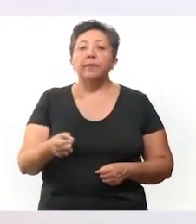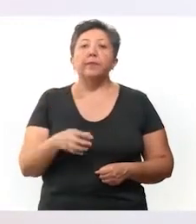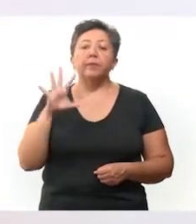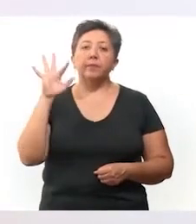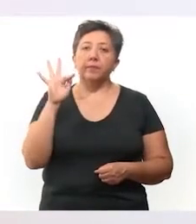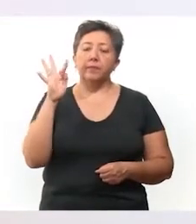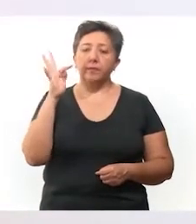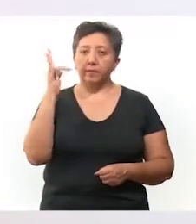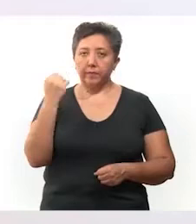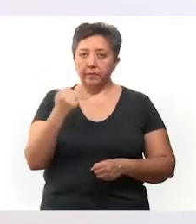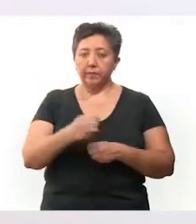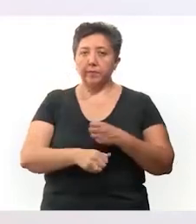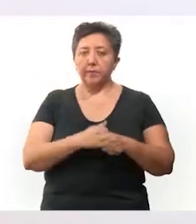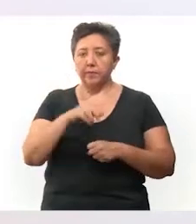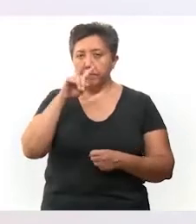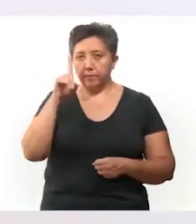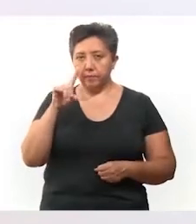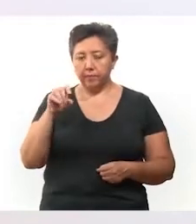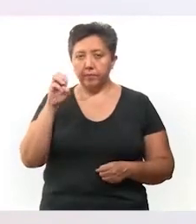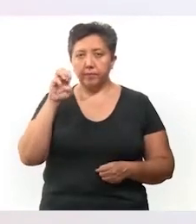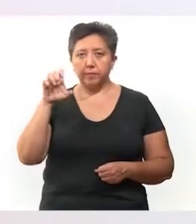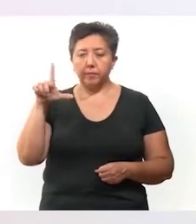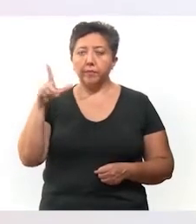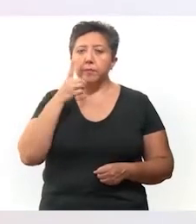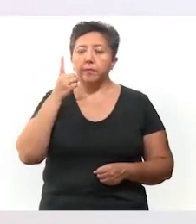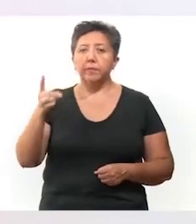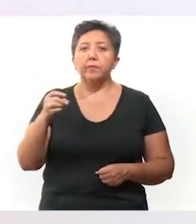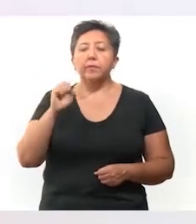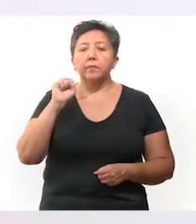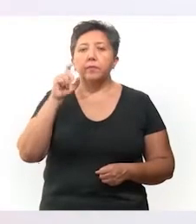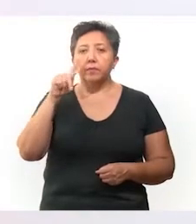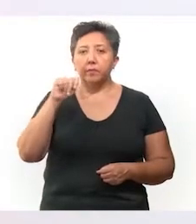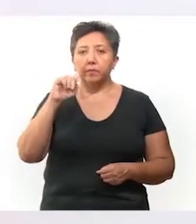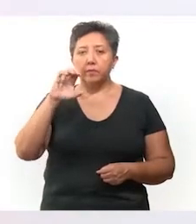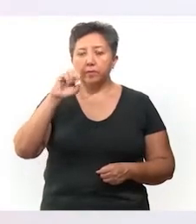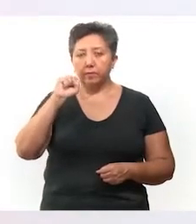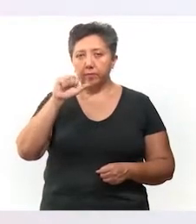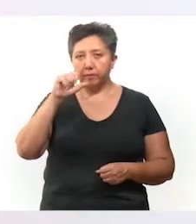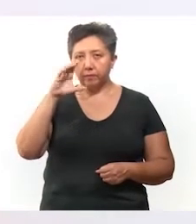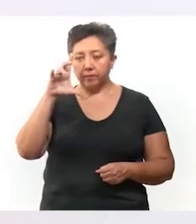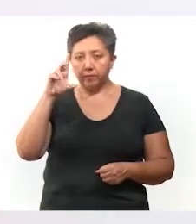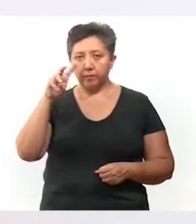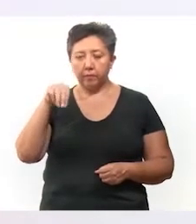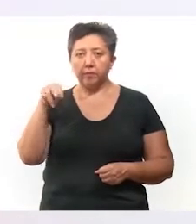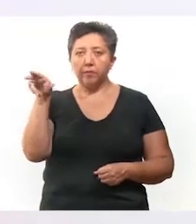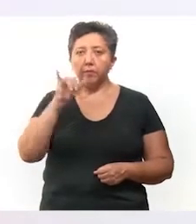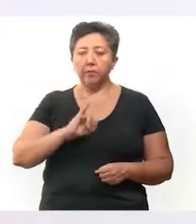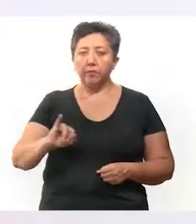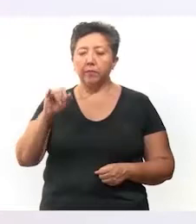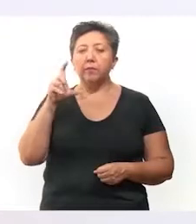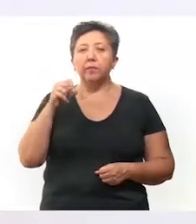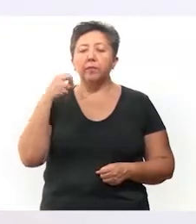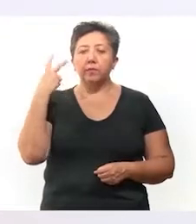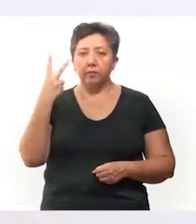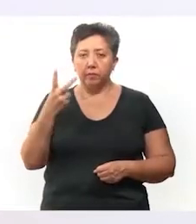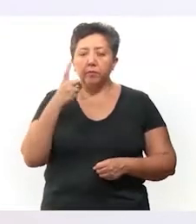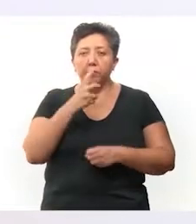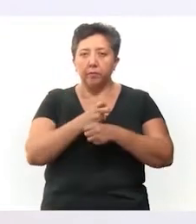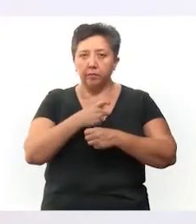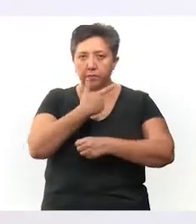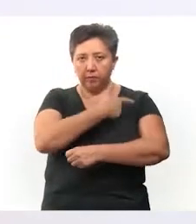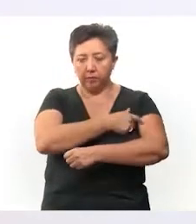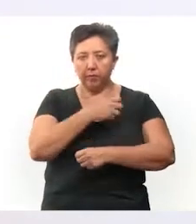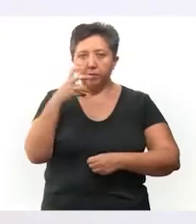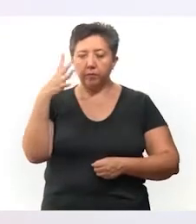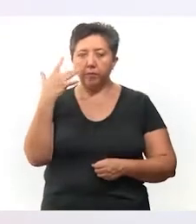y 40 a 49 años en Tzemul, Silam González, Zoncahuich y Zacalum. Jueves 22, segunda dosis de 50